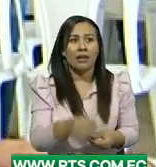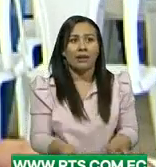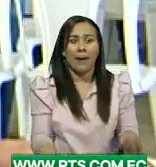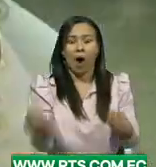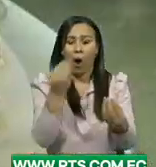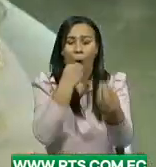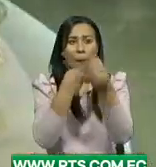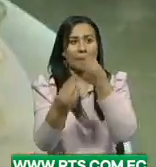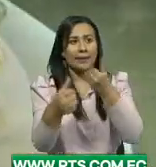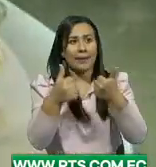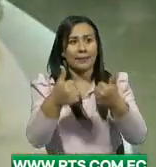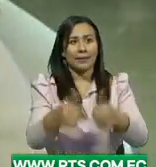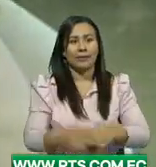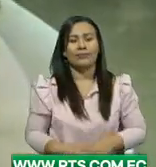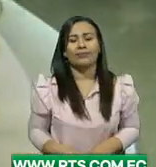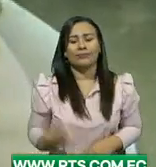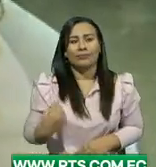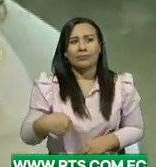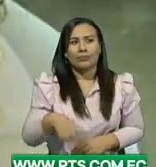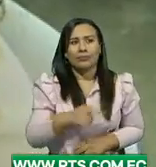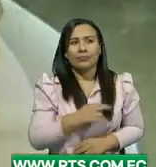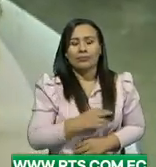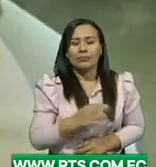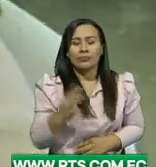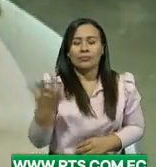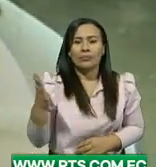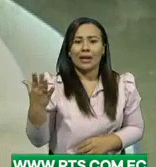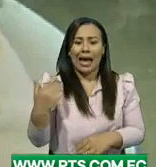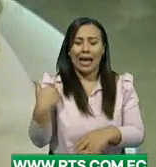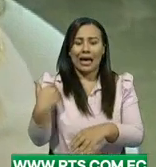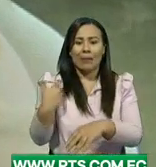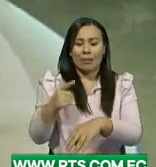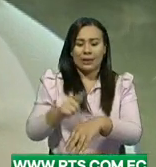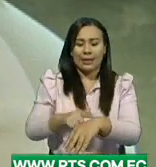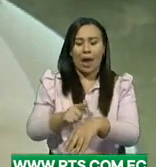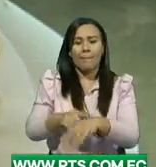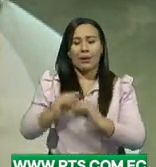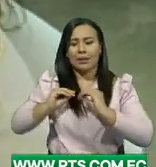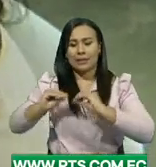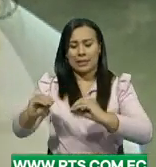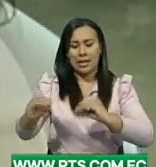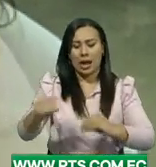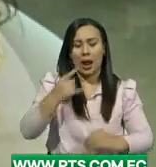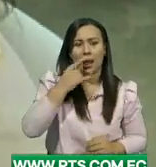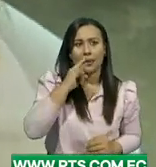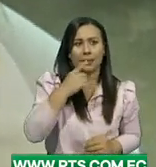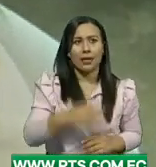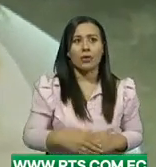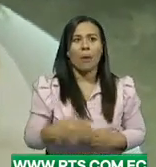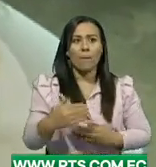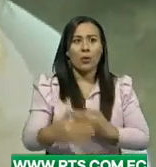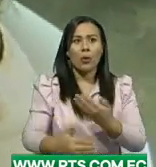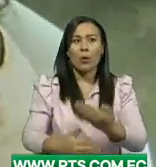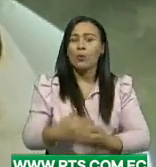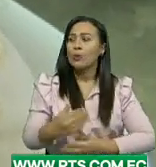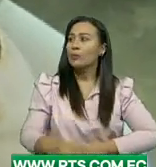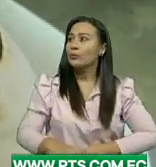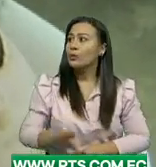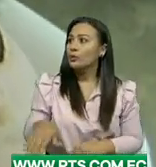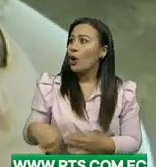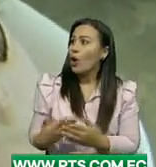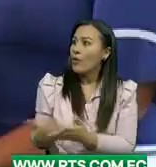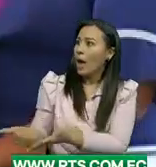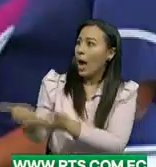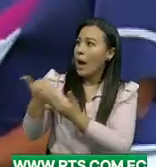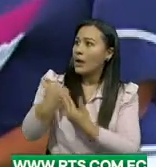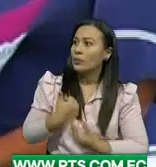los alimentos. Porque igual hay veces nosotros no tenemos ese tiempo de enseñarle tanto, entonces hay ese espacio de que las promotoras nos ayudan